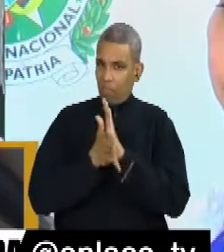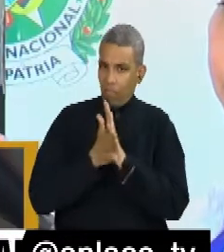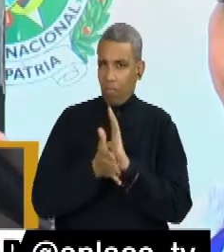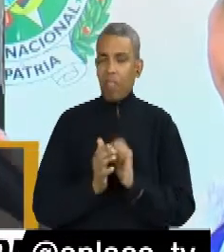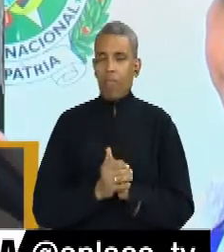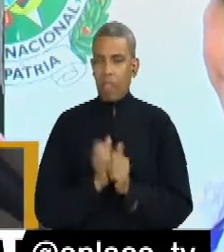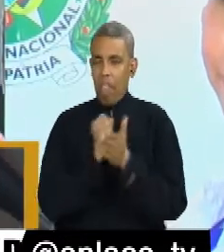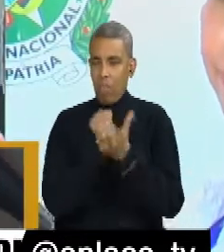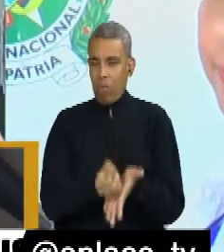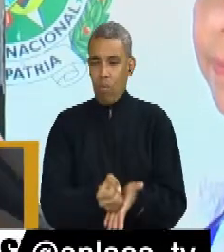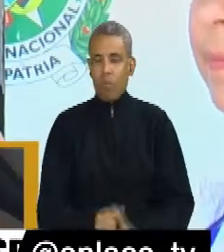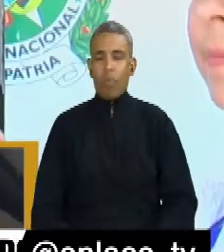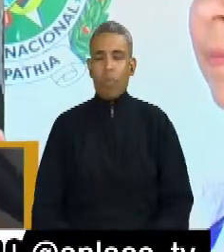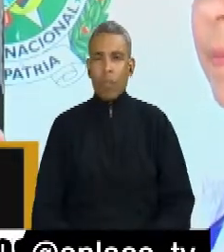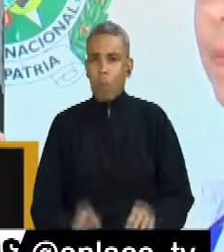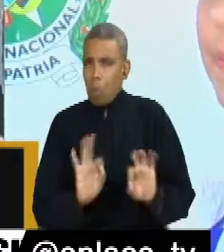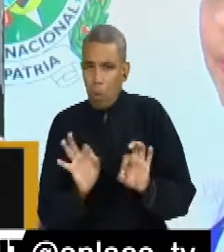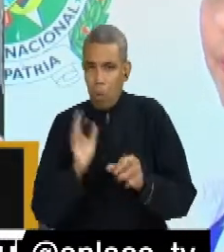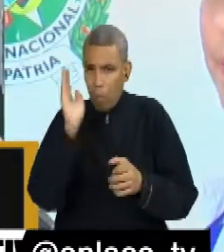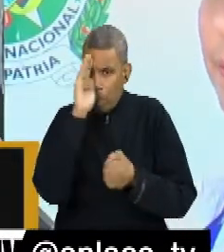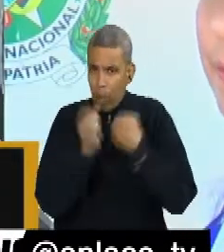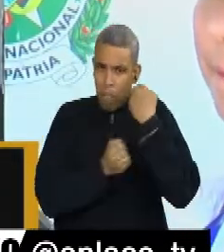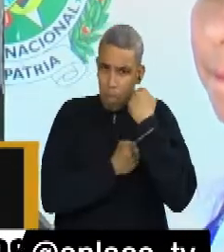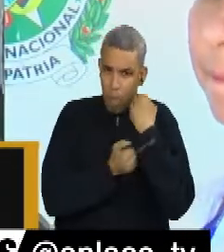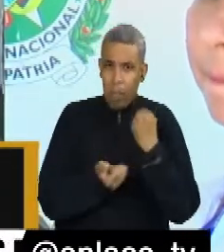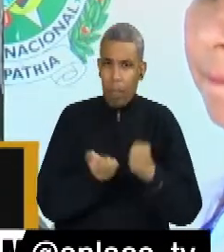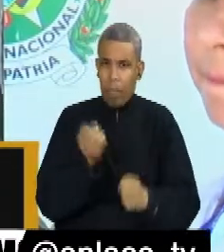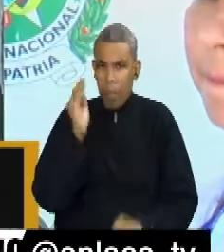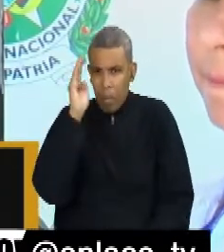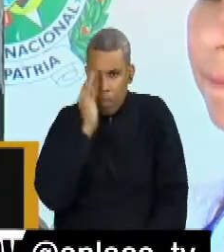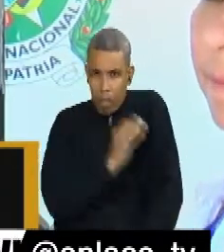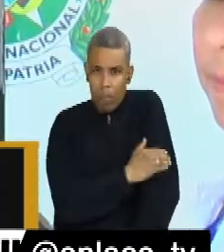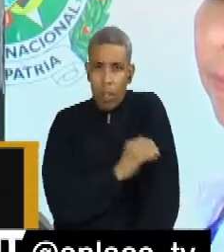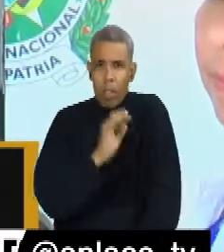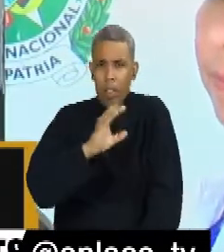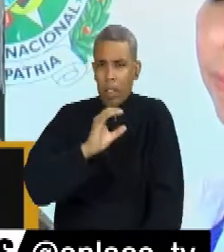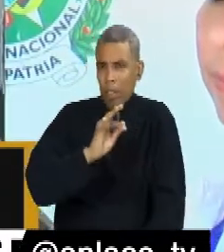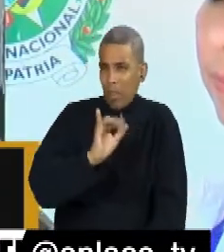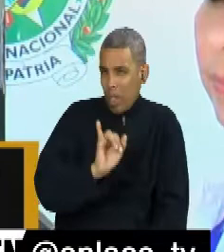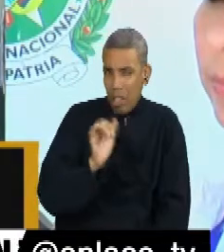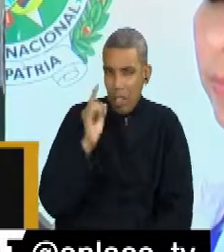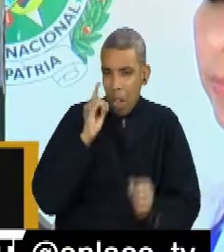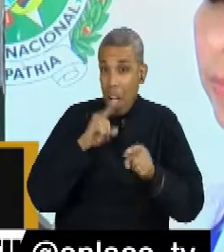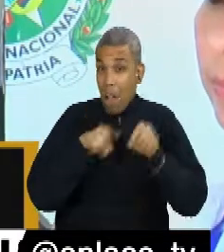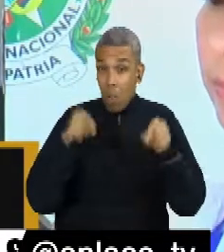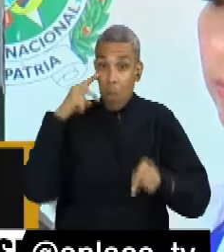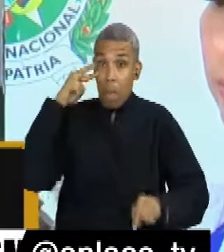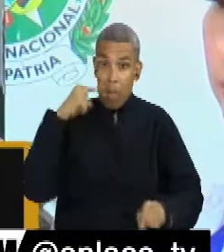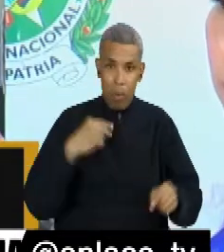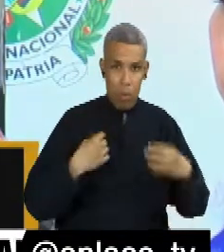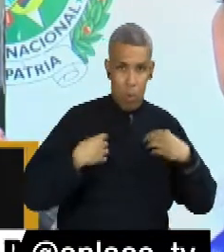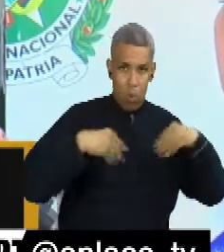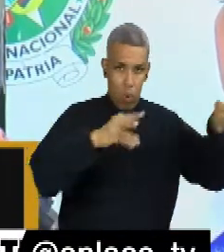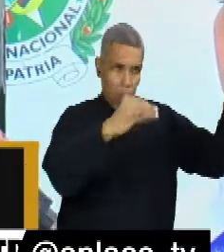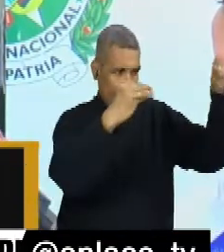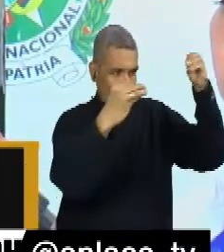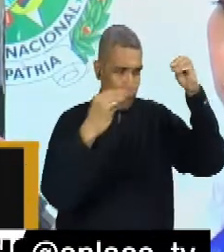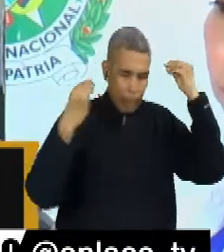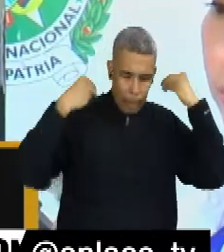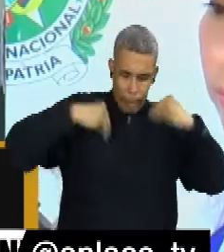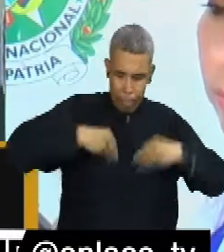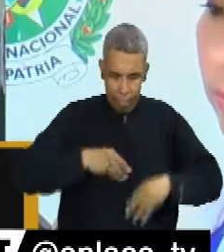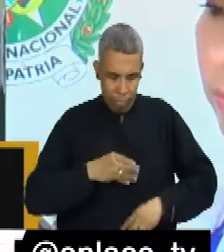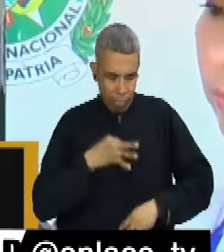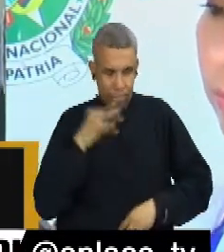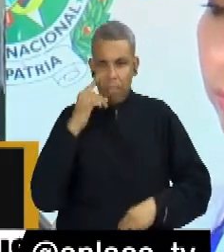del Ejército, de la Armada, del CTI, porque hemos tenido diferentes casos que obviamente pueden